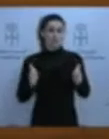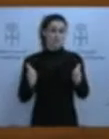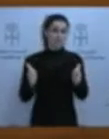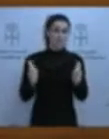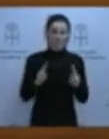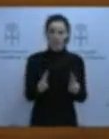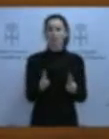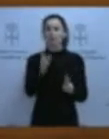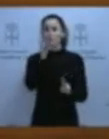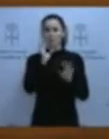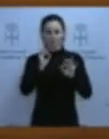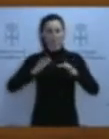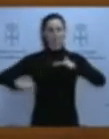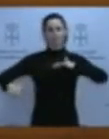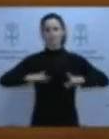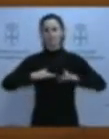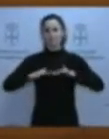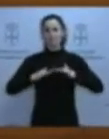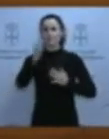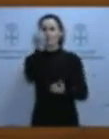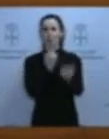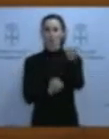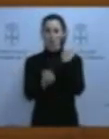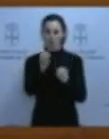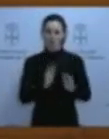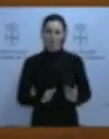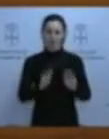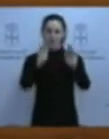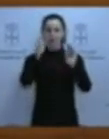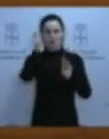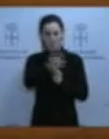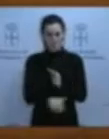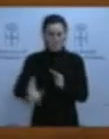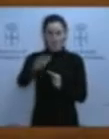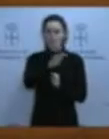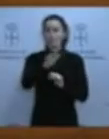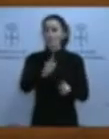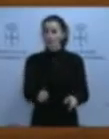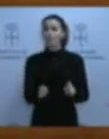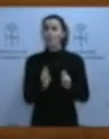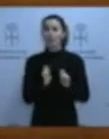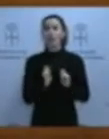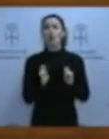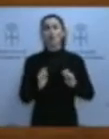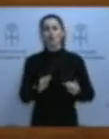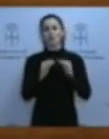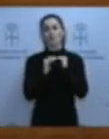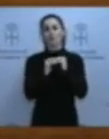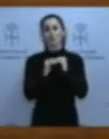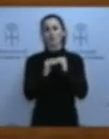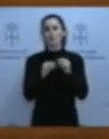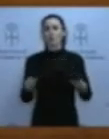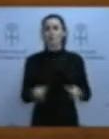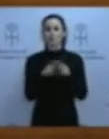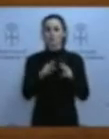funcionan como elementos dinamizadores de la economía de los barrios, villas y pueblos y son garantes también del sostenimiento